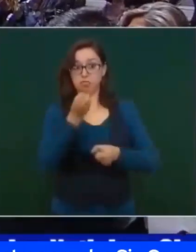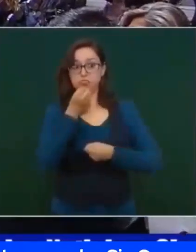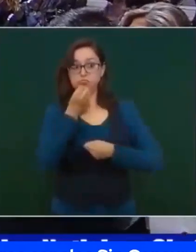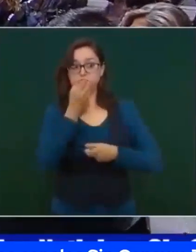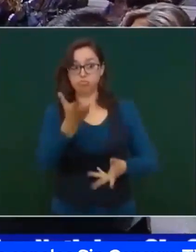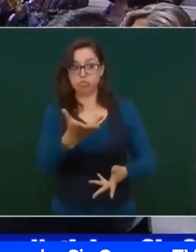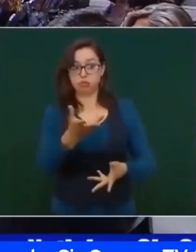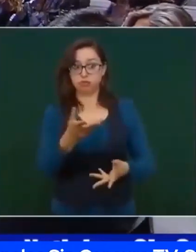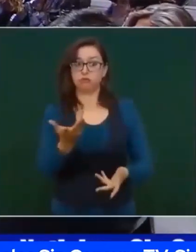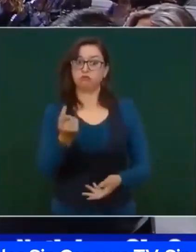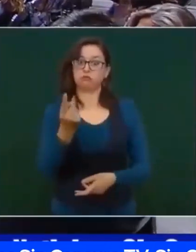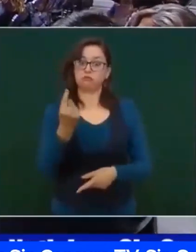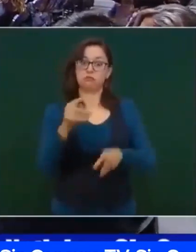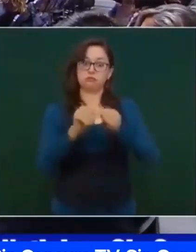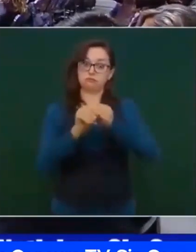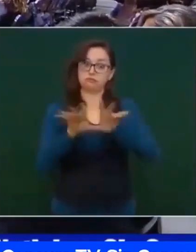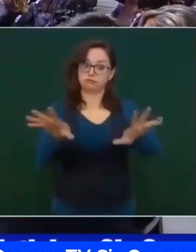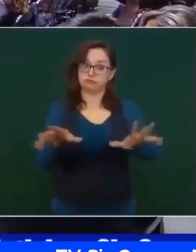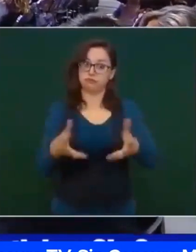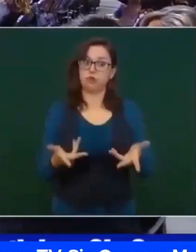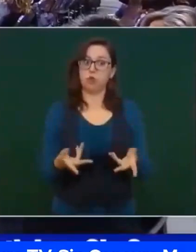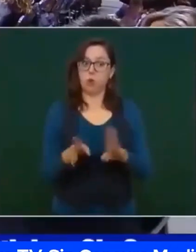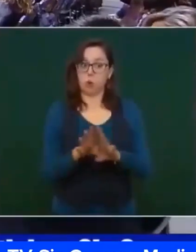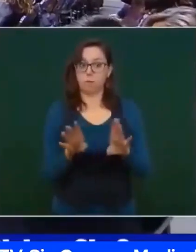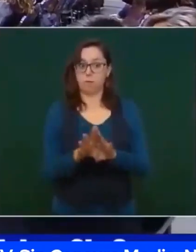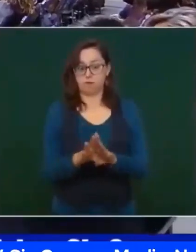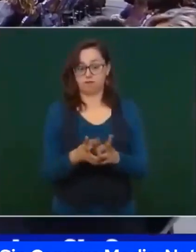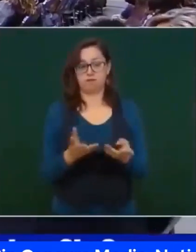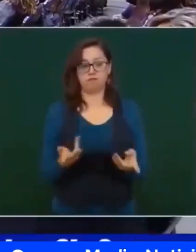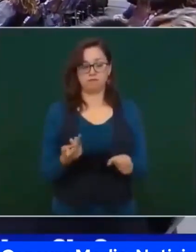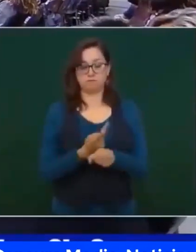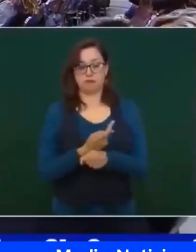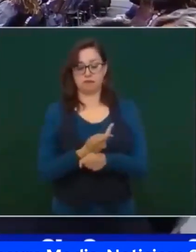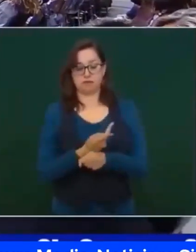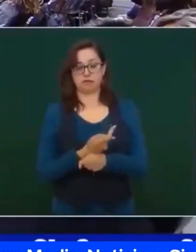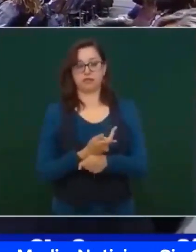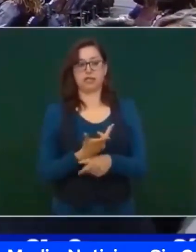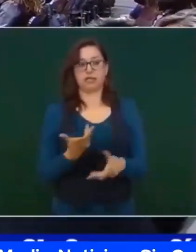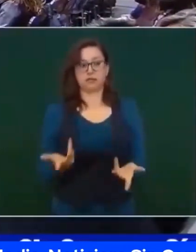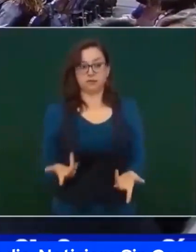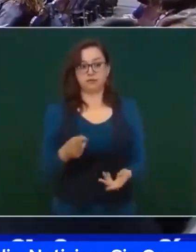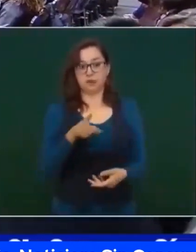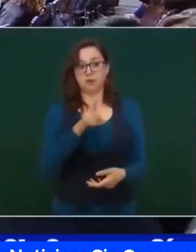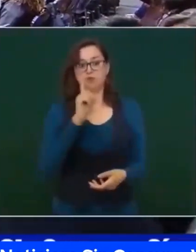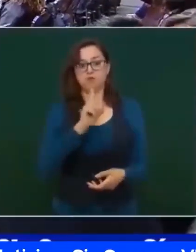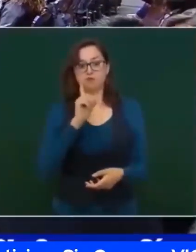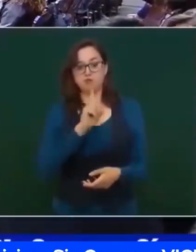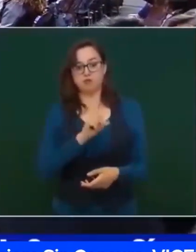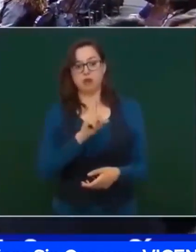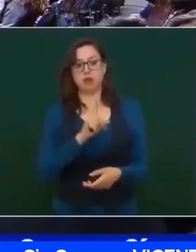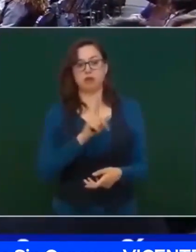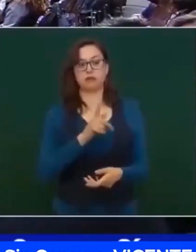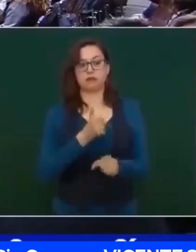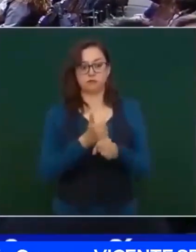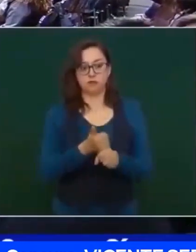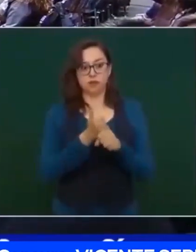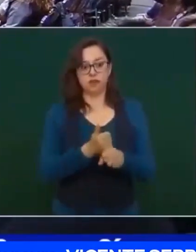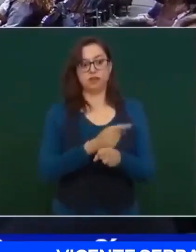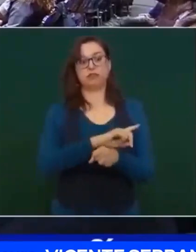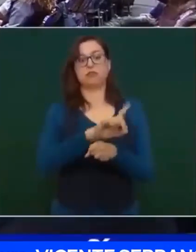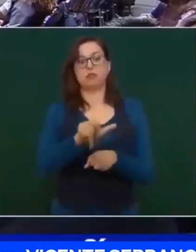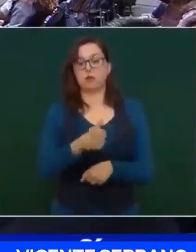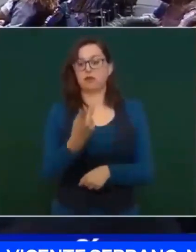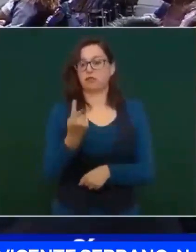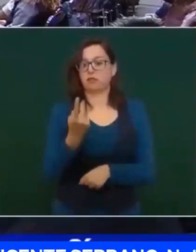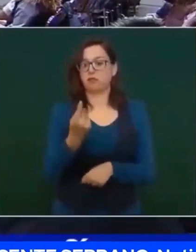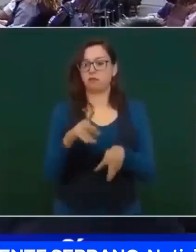un medio que este juego, ¿no?, que se revictimiza a las mujeres en los medios de